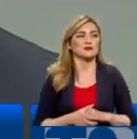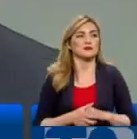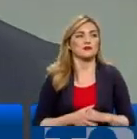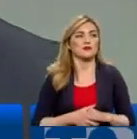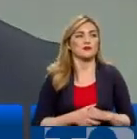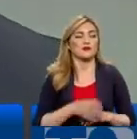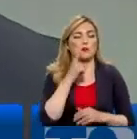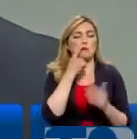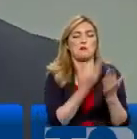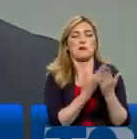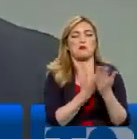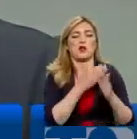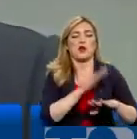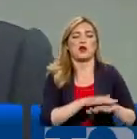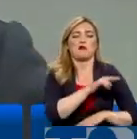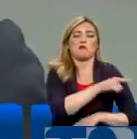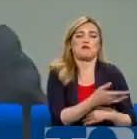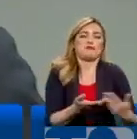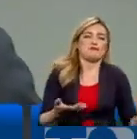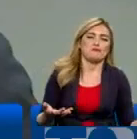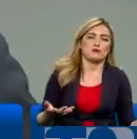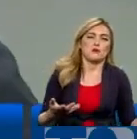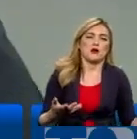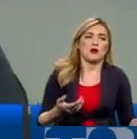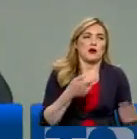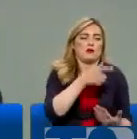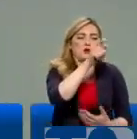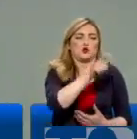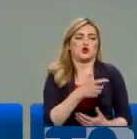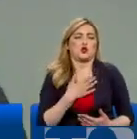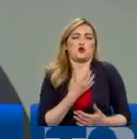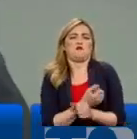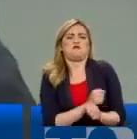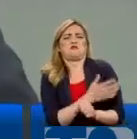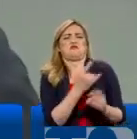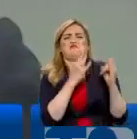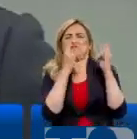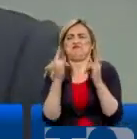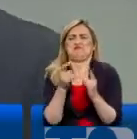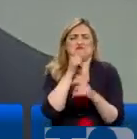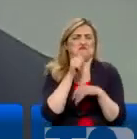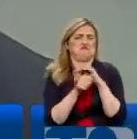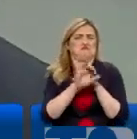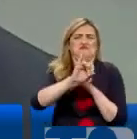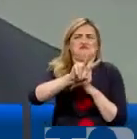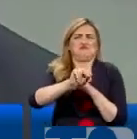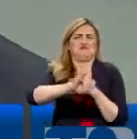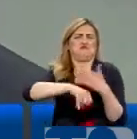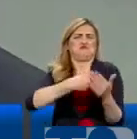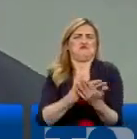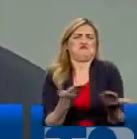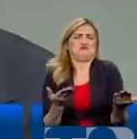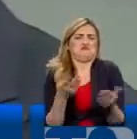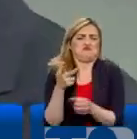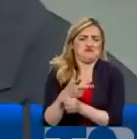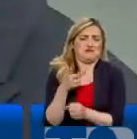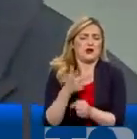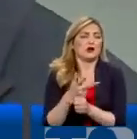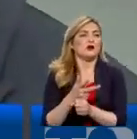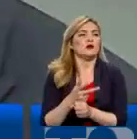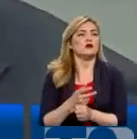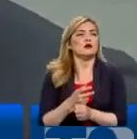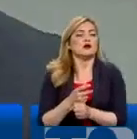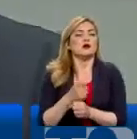contrarrestar la presunta responsabilidad que se le imputa a Oren Shaiman por enriquecimiento privado no justificado, toda vez que tanto el video como los